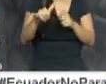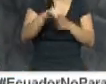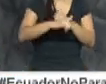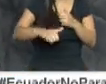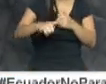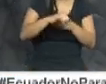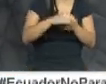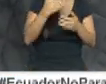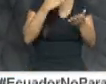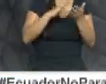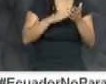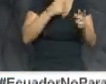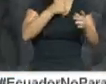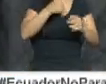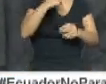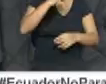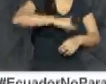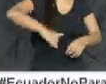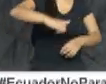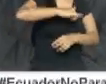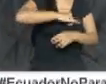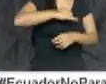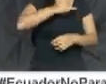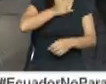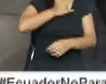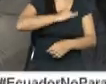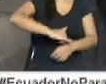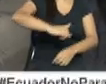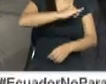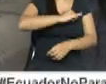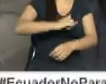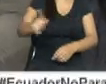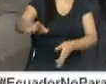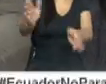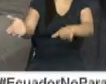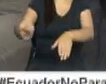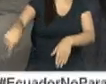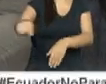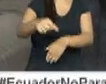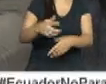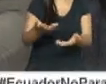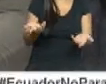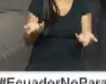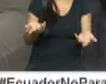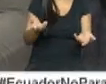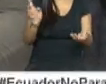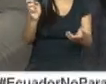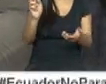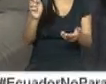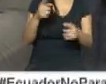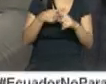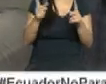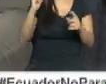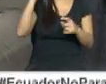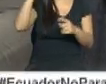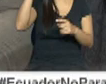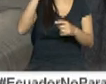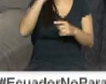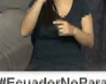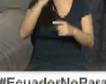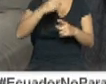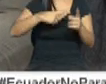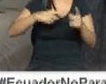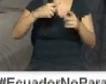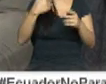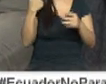las atrocidades que sean, ¿no? En el juego de la democracia uno puede permitir muchas cosas. Entonces, básicamente, el tema de derechos le da este rol distinto,